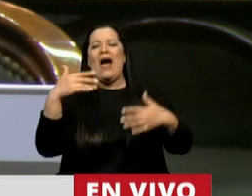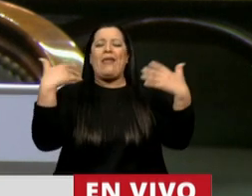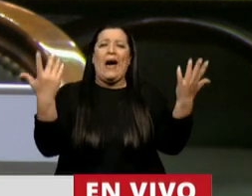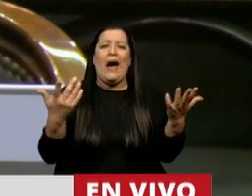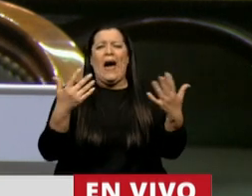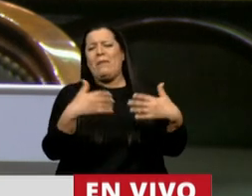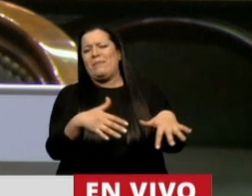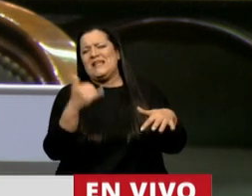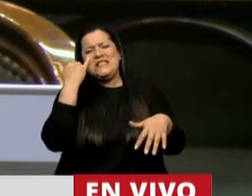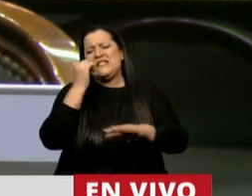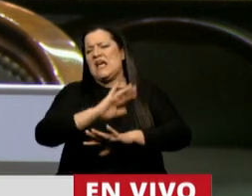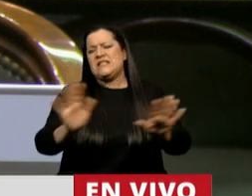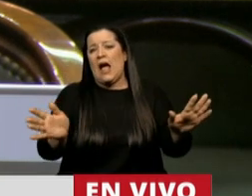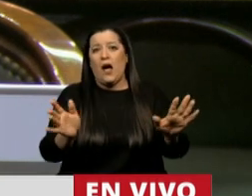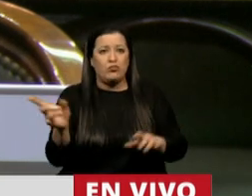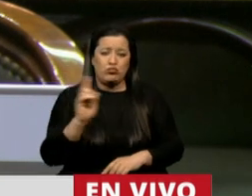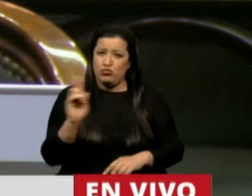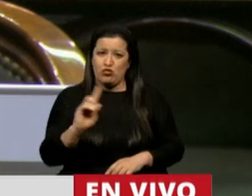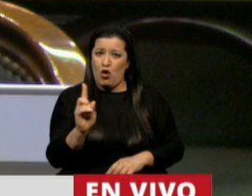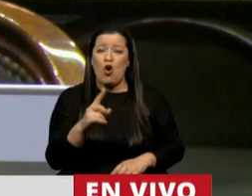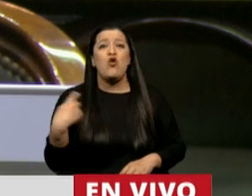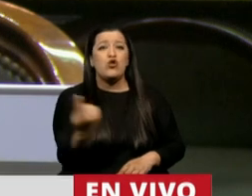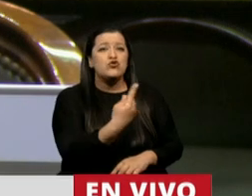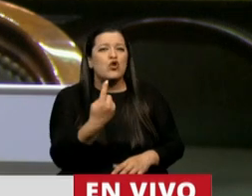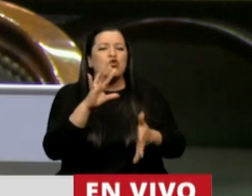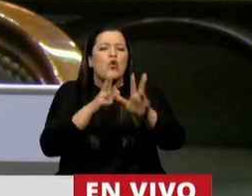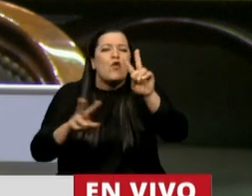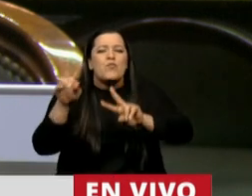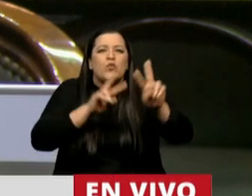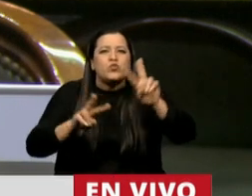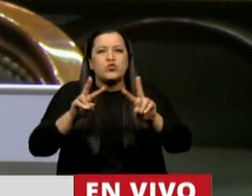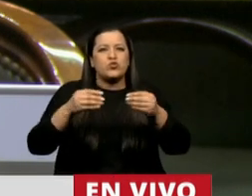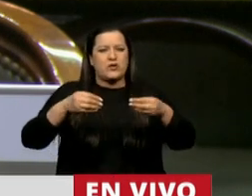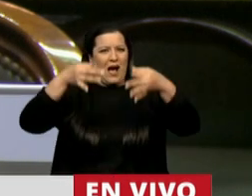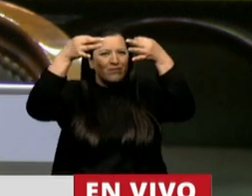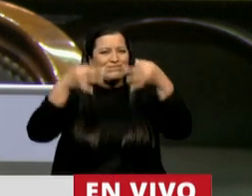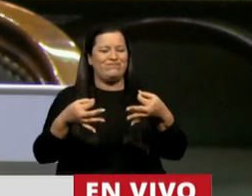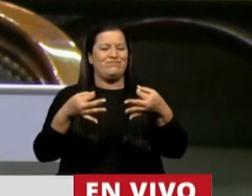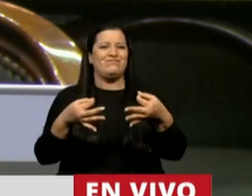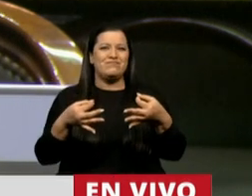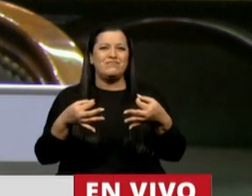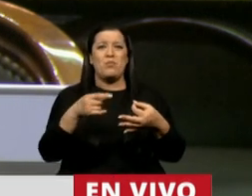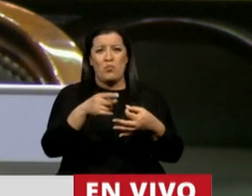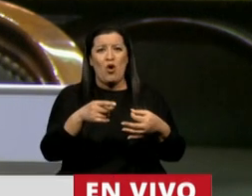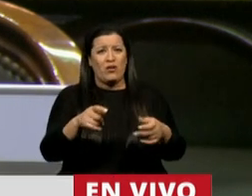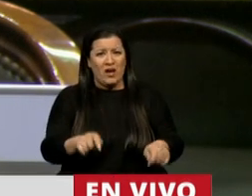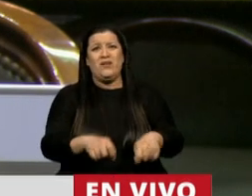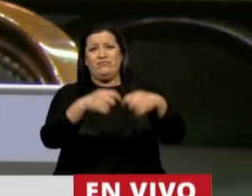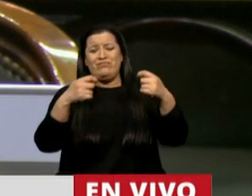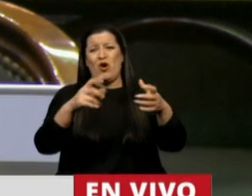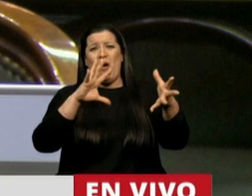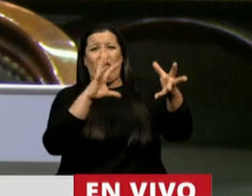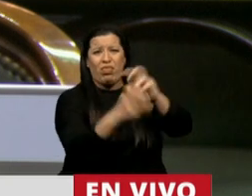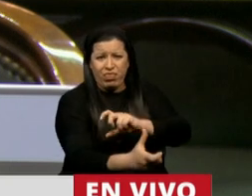carga sino que lo que hemos hecho es tratar de recobrar El prestigio que en alguna medida fue dañado por una